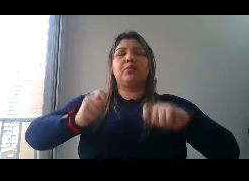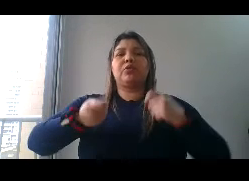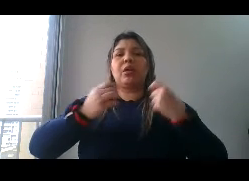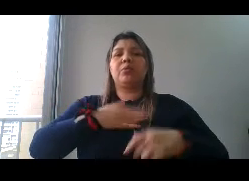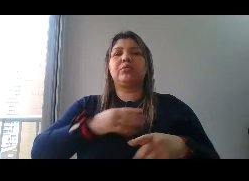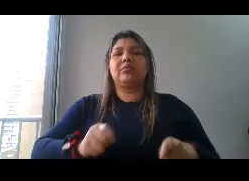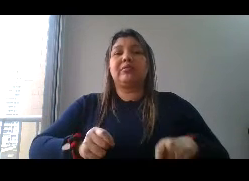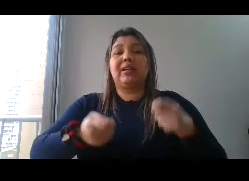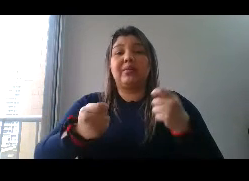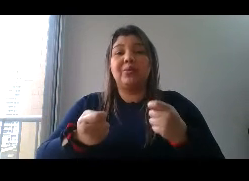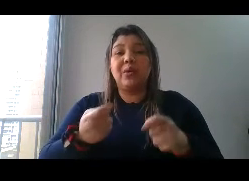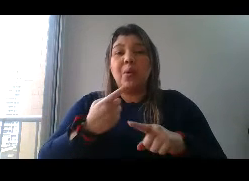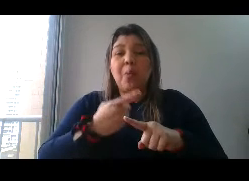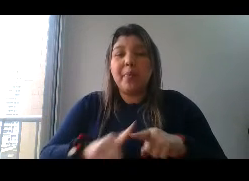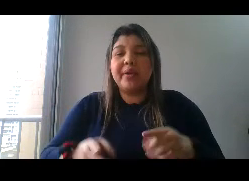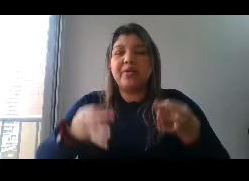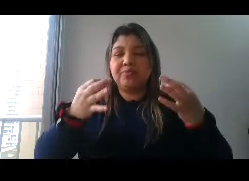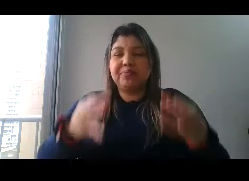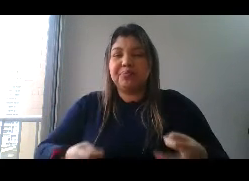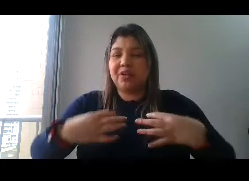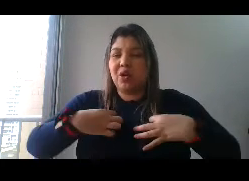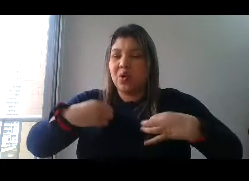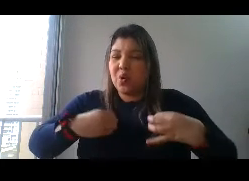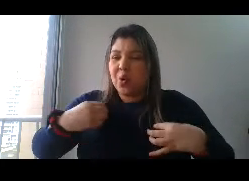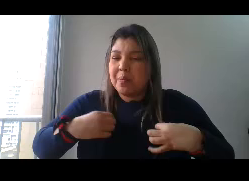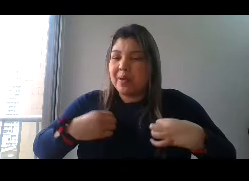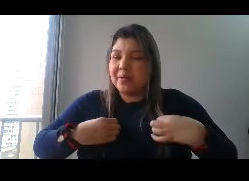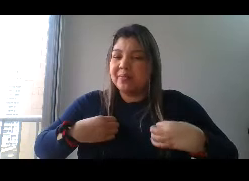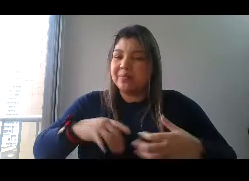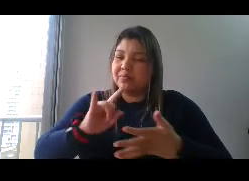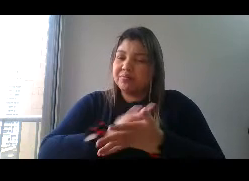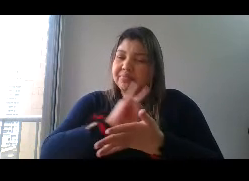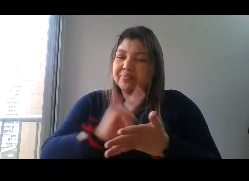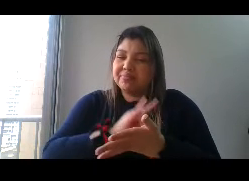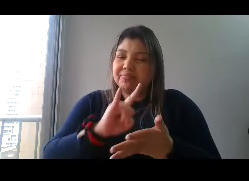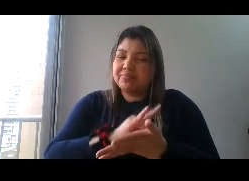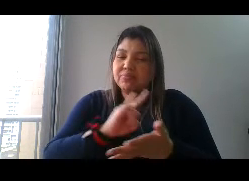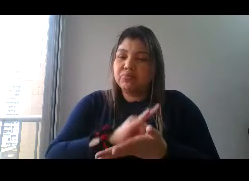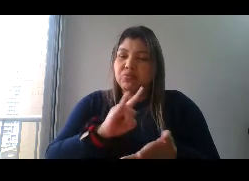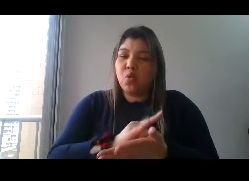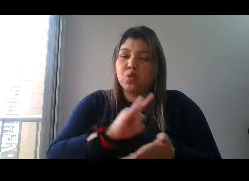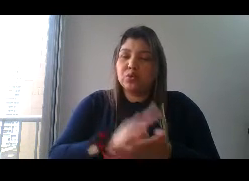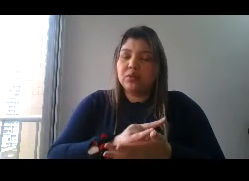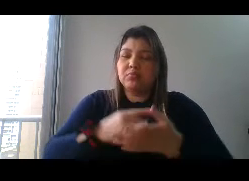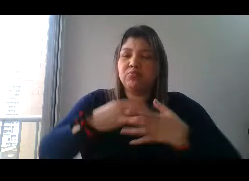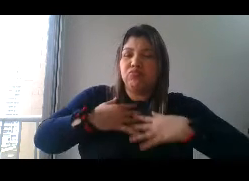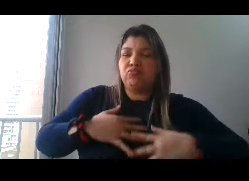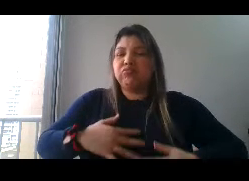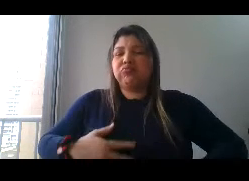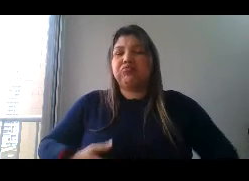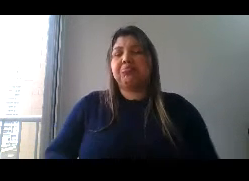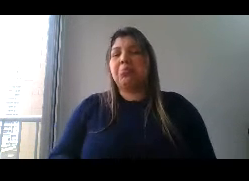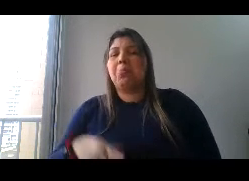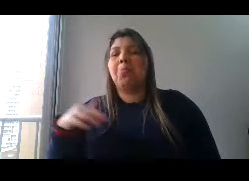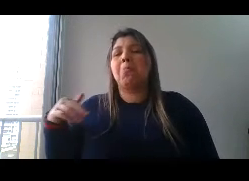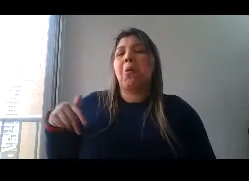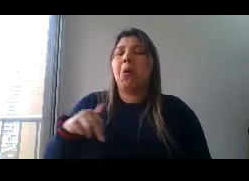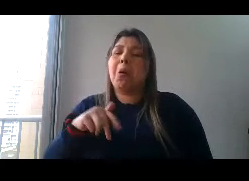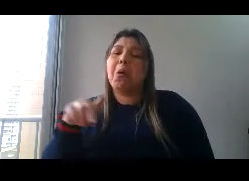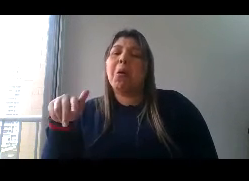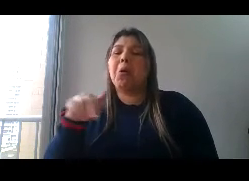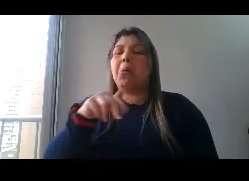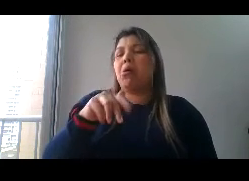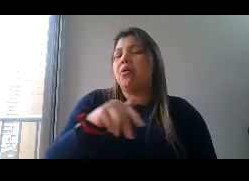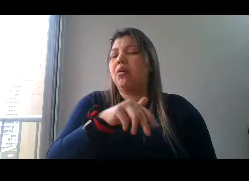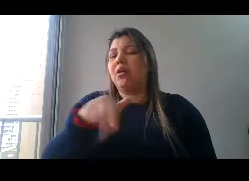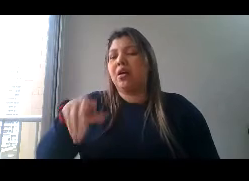ese vestido, esa ropa de protección que tienen, la usan y van caminando por todas las áreas de